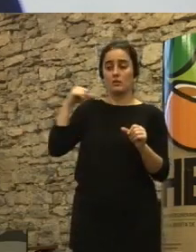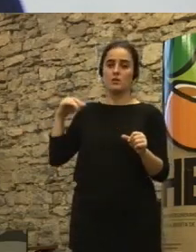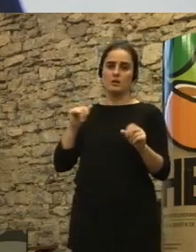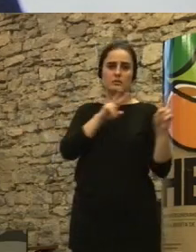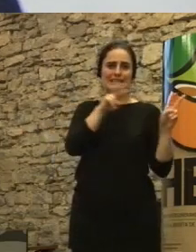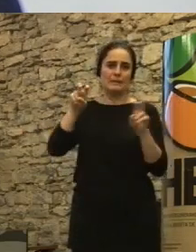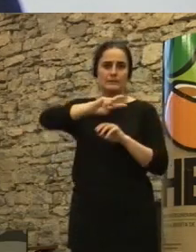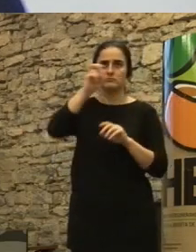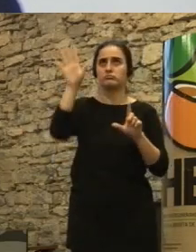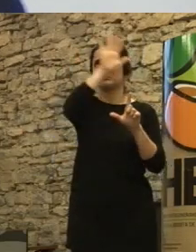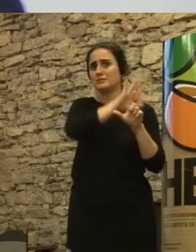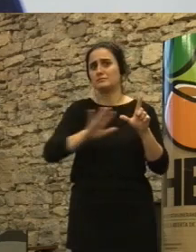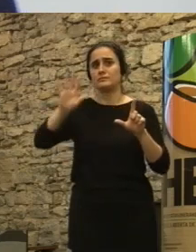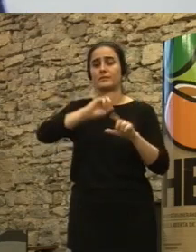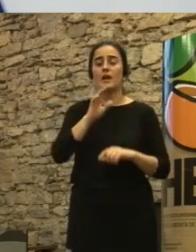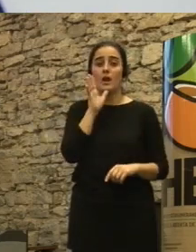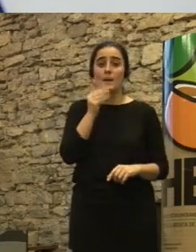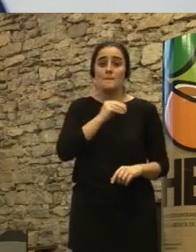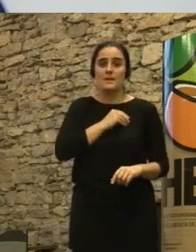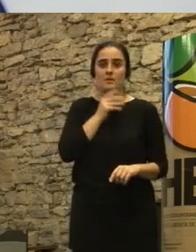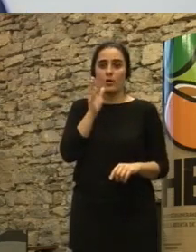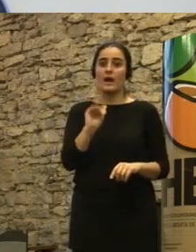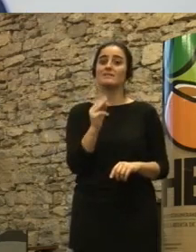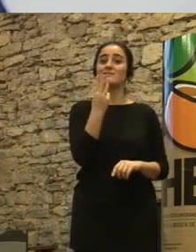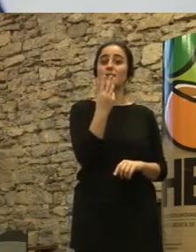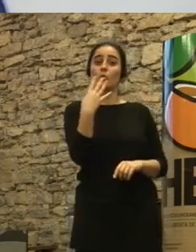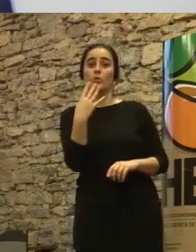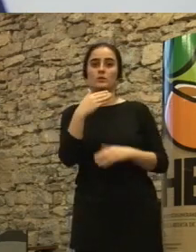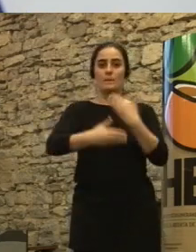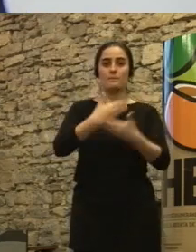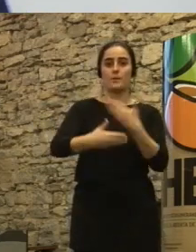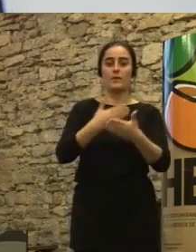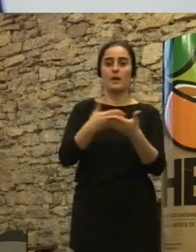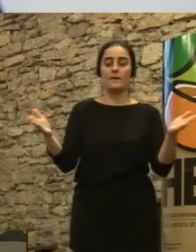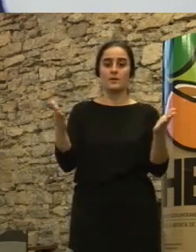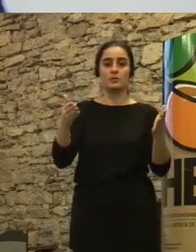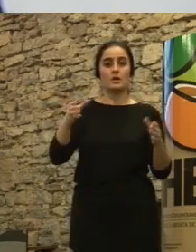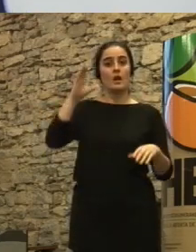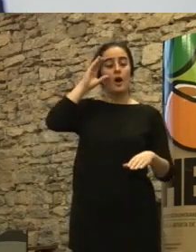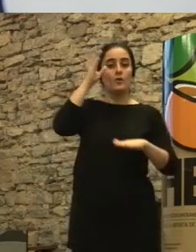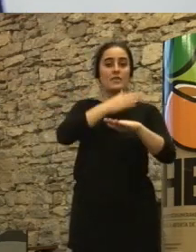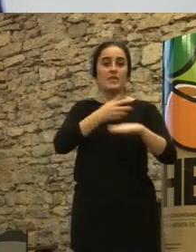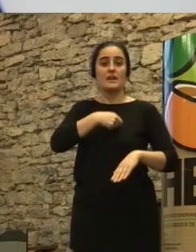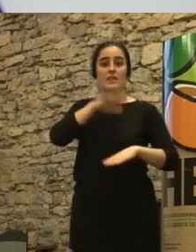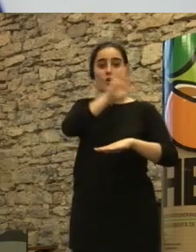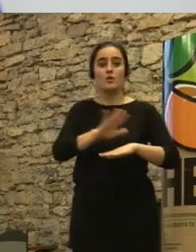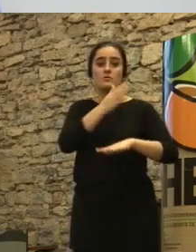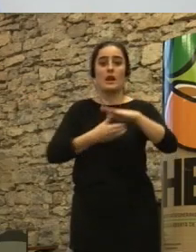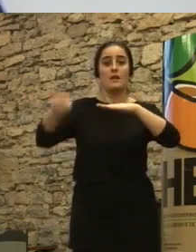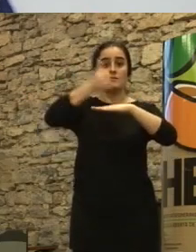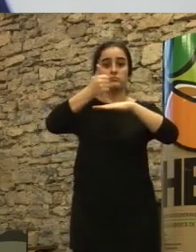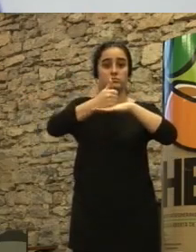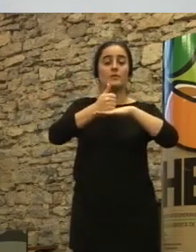lados. Una cosa que nos da mucha pena es que ahora mismo tenemos a lo mejor 3 o 4 procesos abiertos en la Audiencia Nacional, en el Tribunal Supremo, generalmente contra Televisión Española,